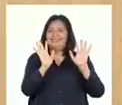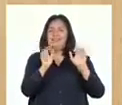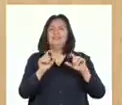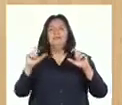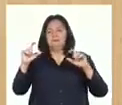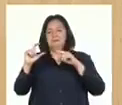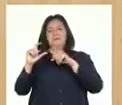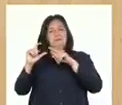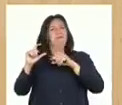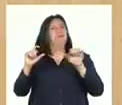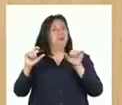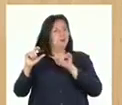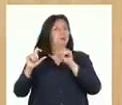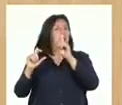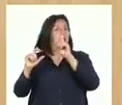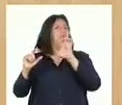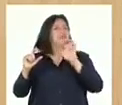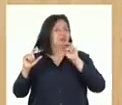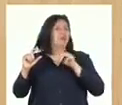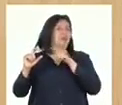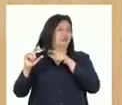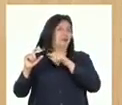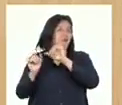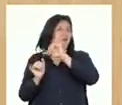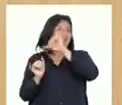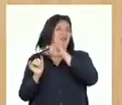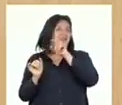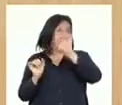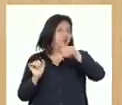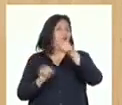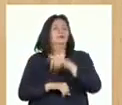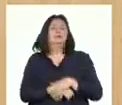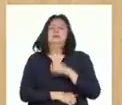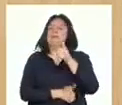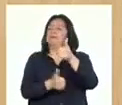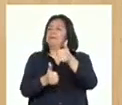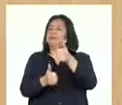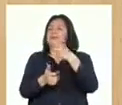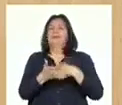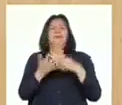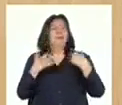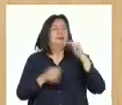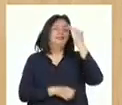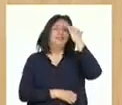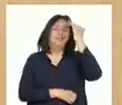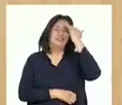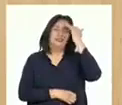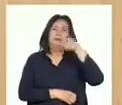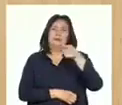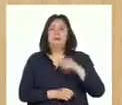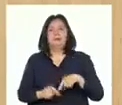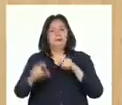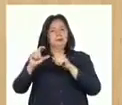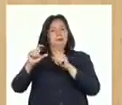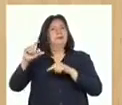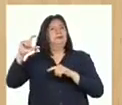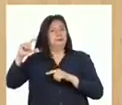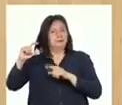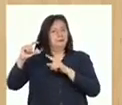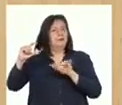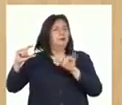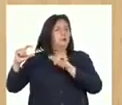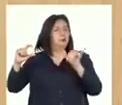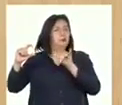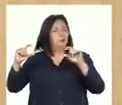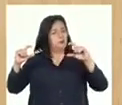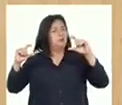esta tachuela mide 1 centímetro de altura. ¡Genial! ¡Perfecto! Hemos descubierto que esta tachuela tiene la